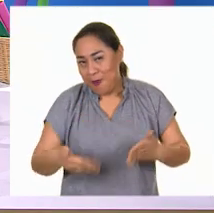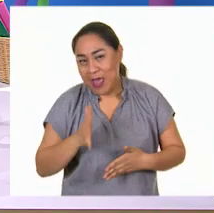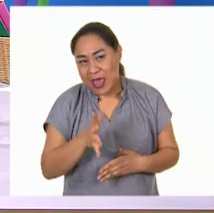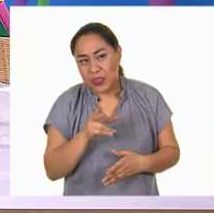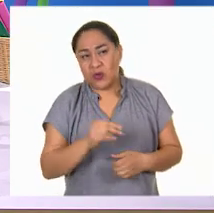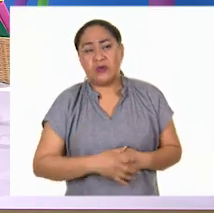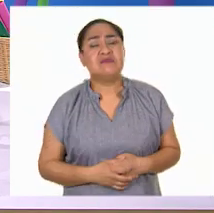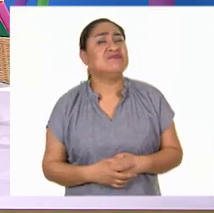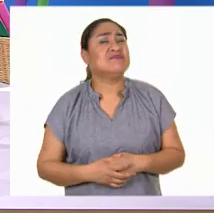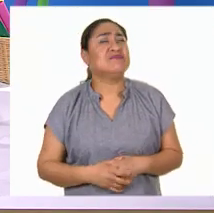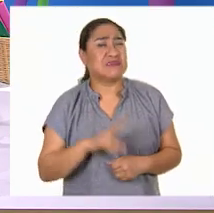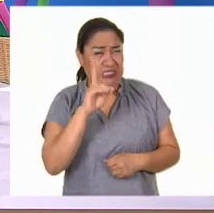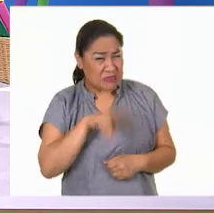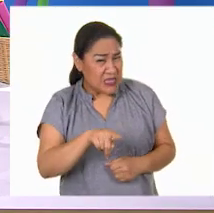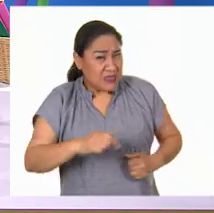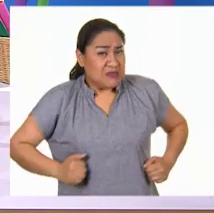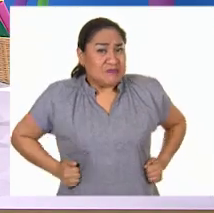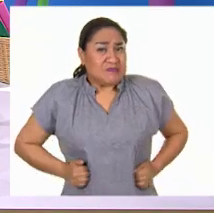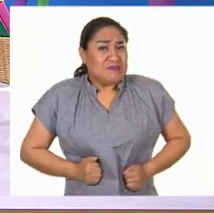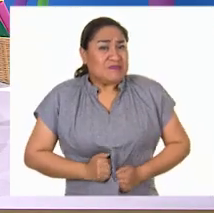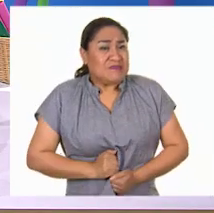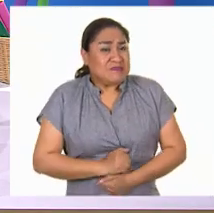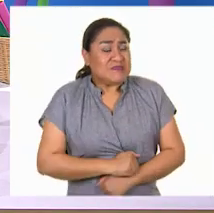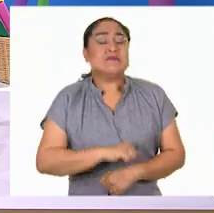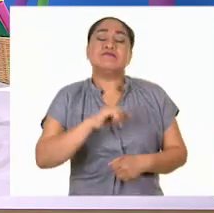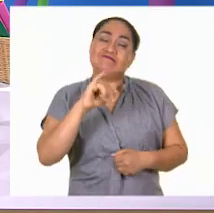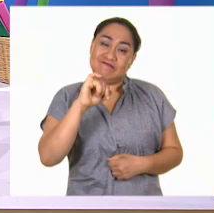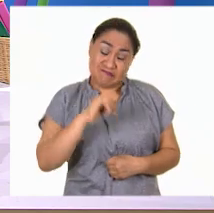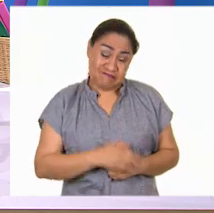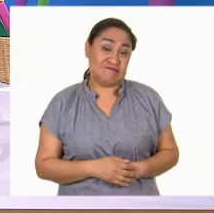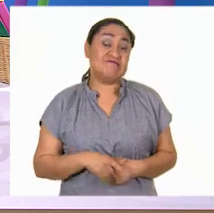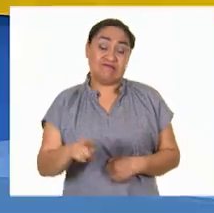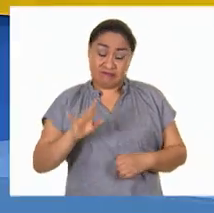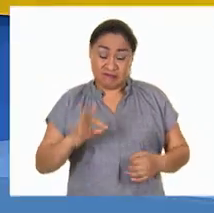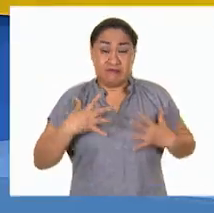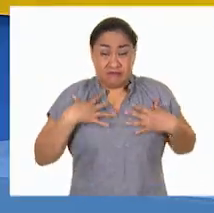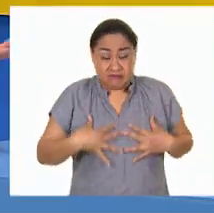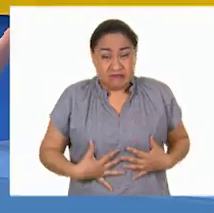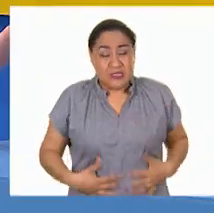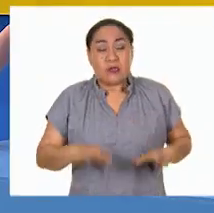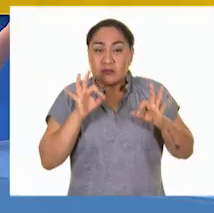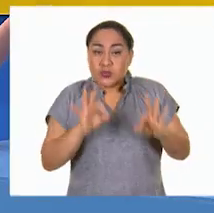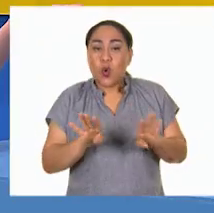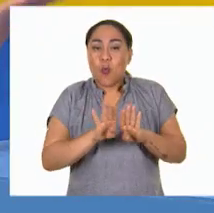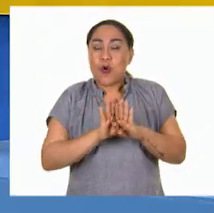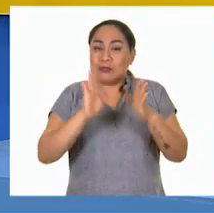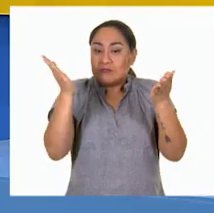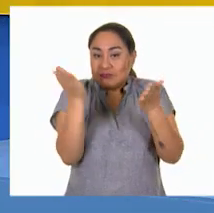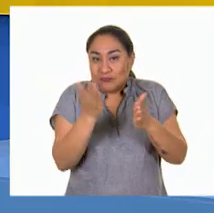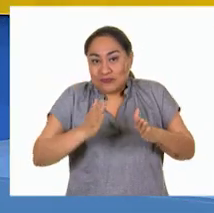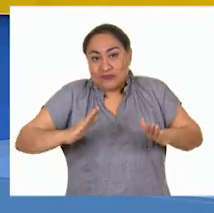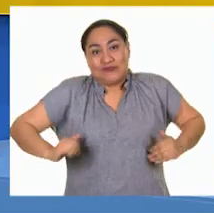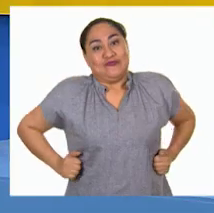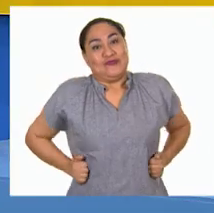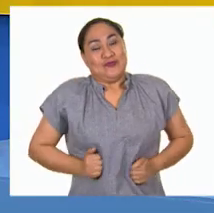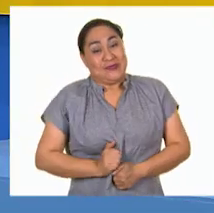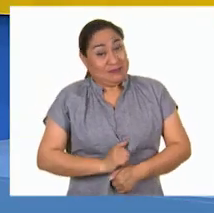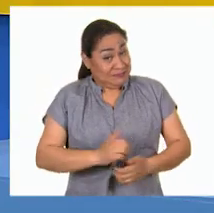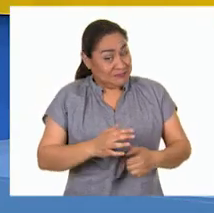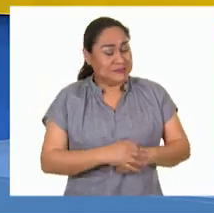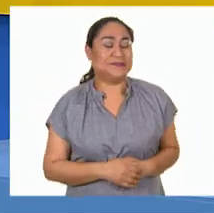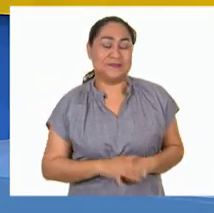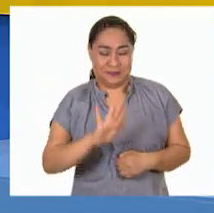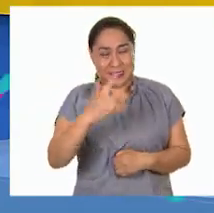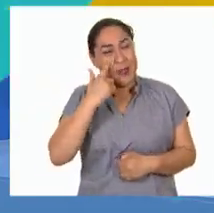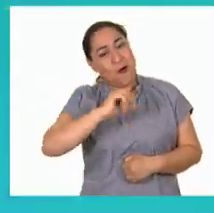verdad usaban esos corsés? Claro, eran una prenda clave para lograr la silueta que estaba de moda en ese entonces. Y ahora miren